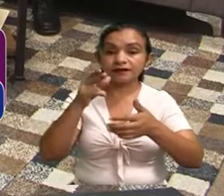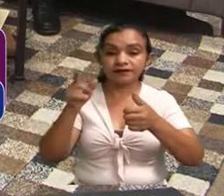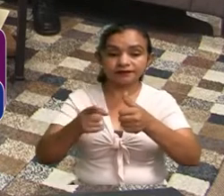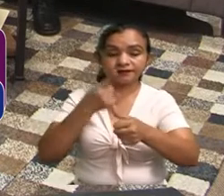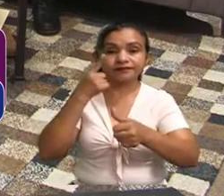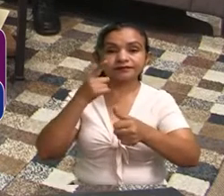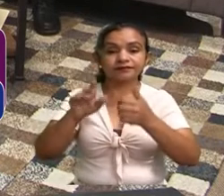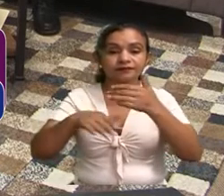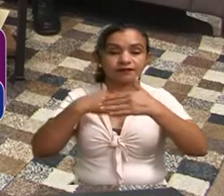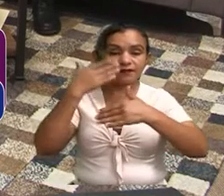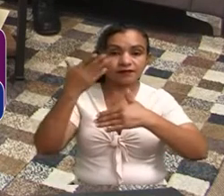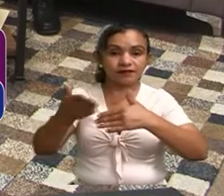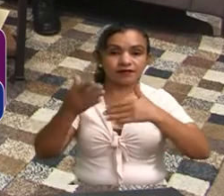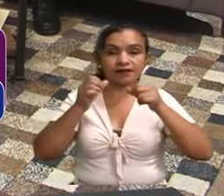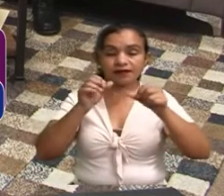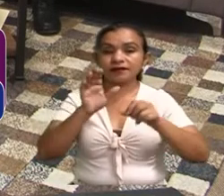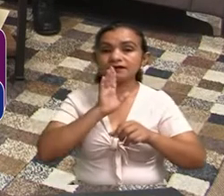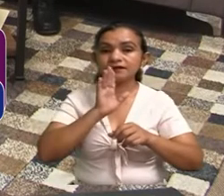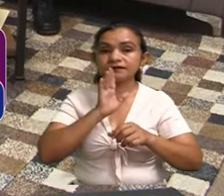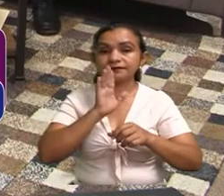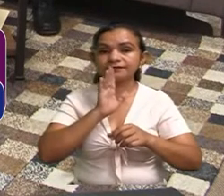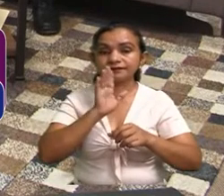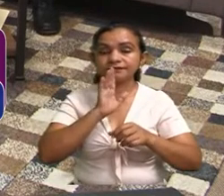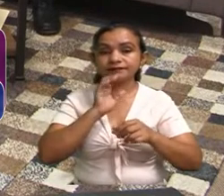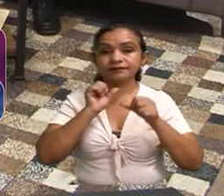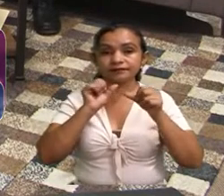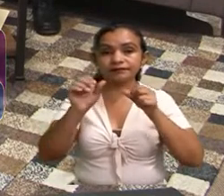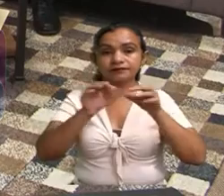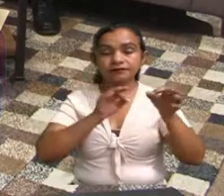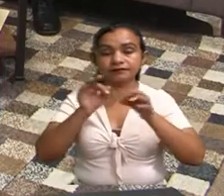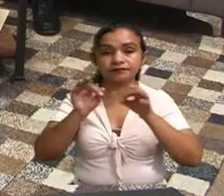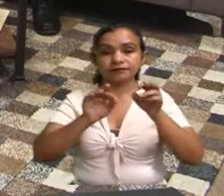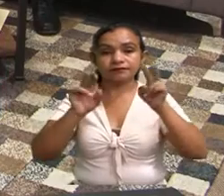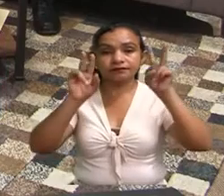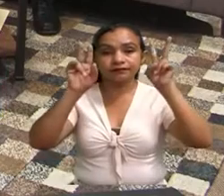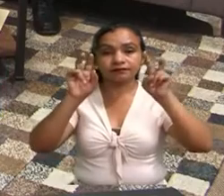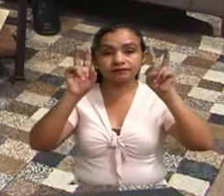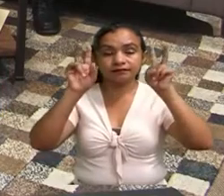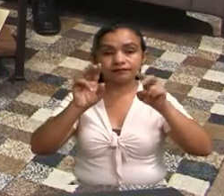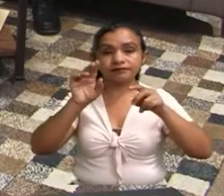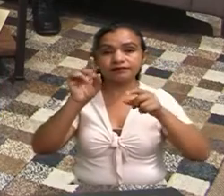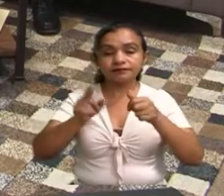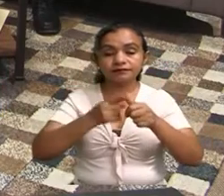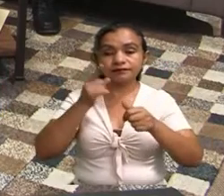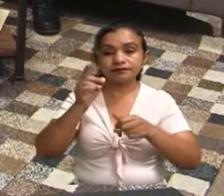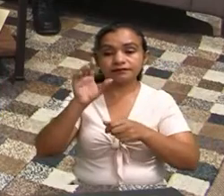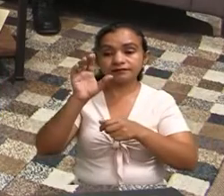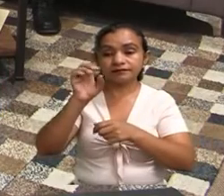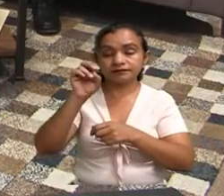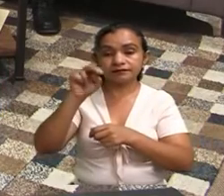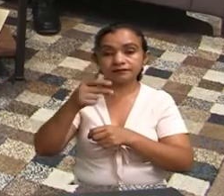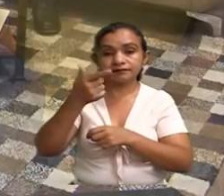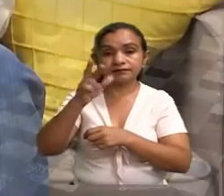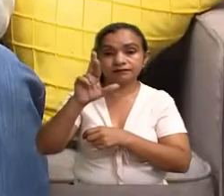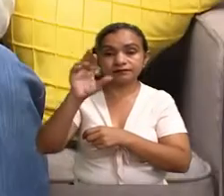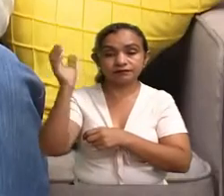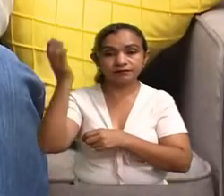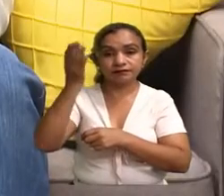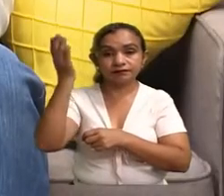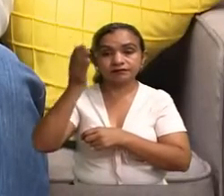pausa, pero al volver quisiera que nos hablara, que nos continuara ahondando de estos temas que estarán desarrollándose en este primer Congreso Nacional de Agua y Saneamiento Rural,